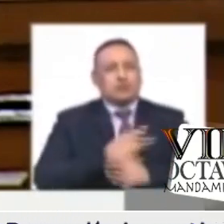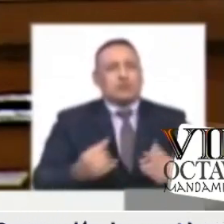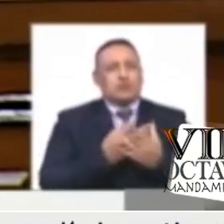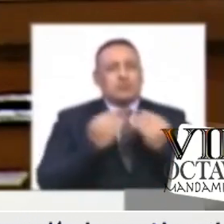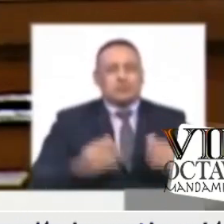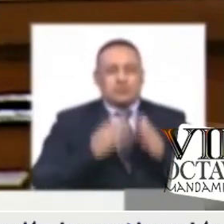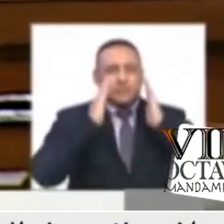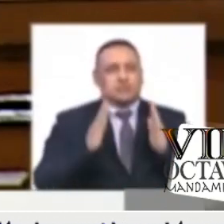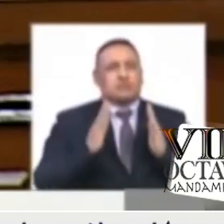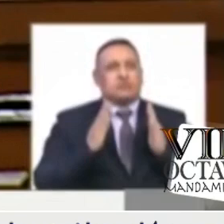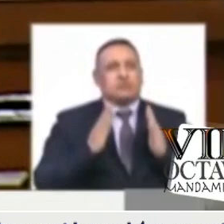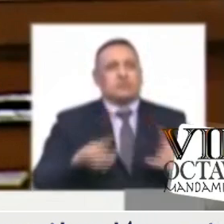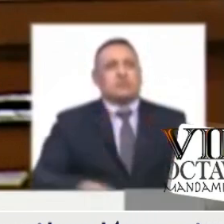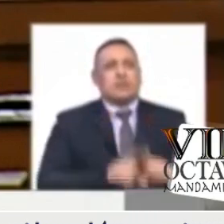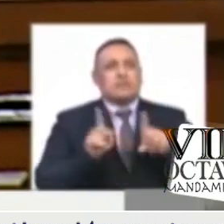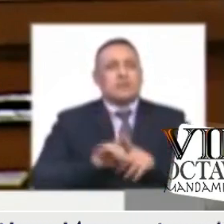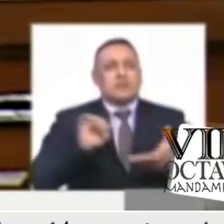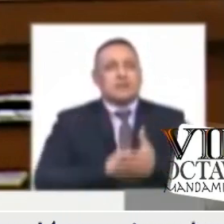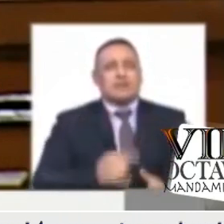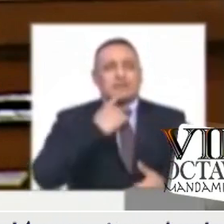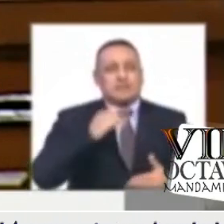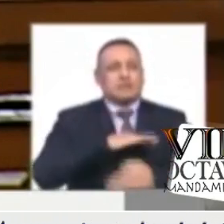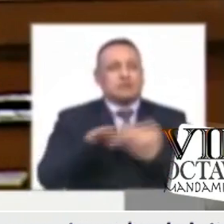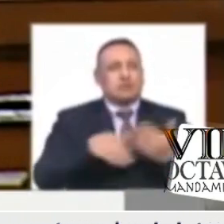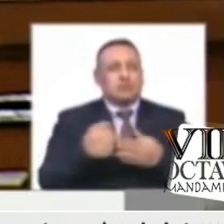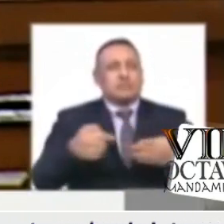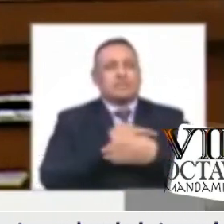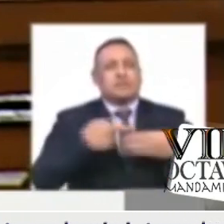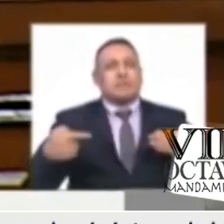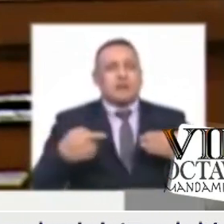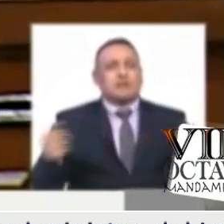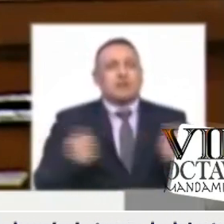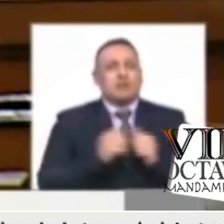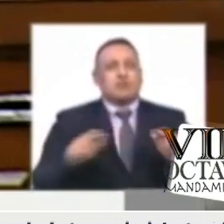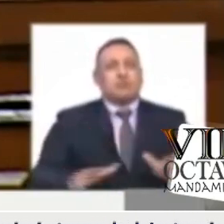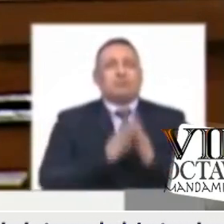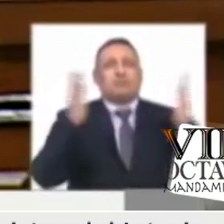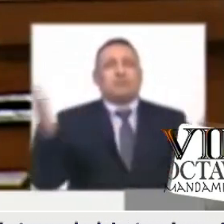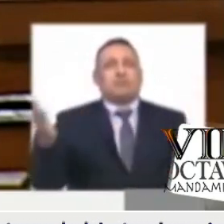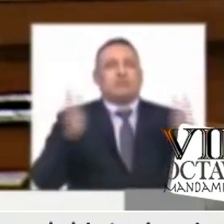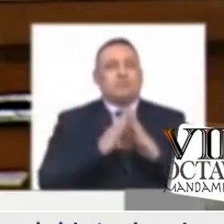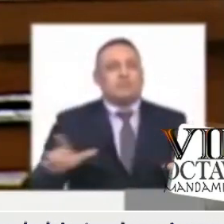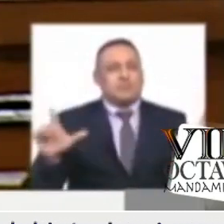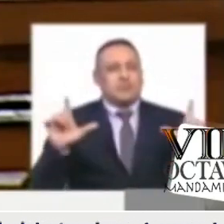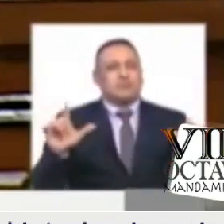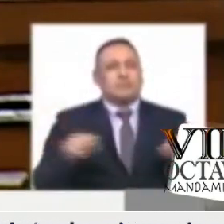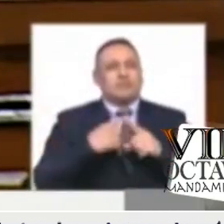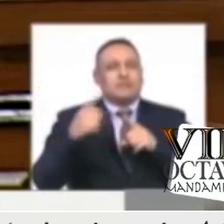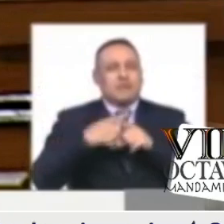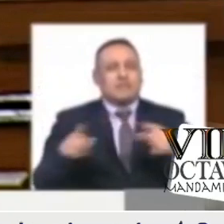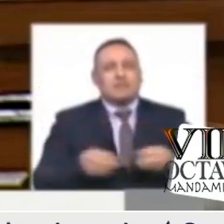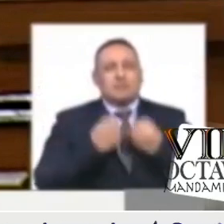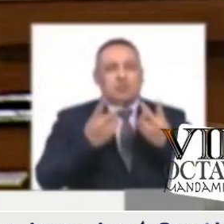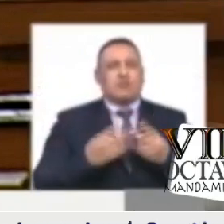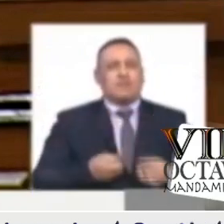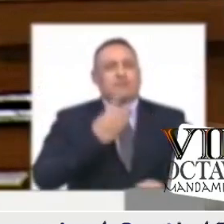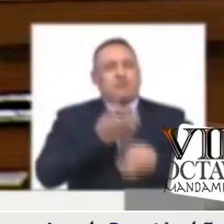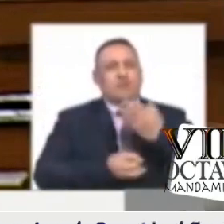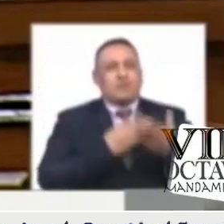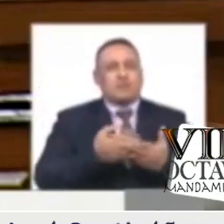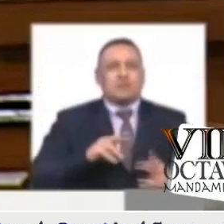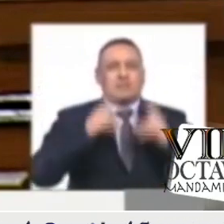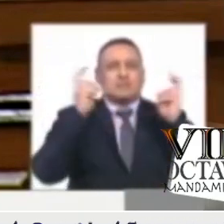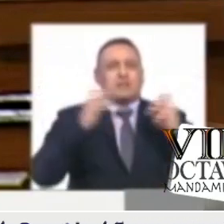mucha dedicación, para estar toda una semana en las portadas de los diarios, por supuesto por